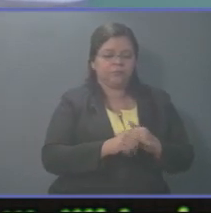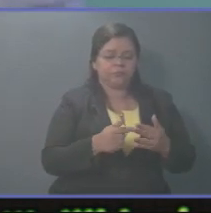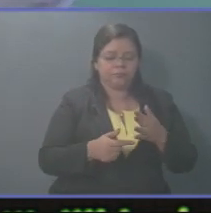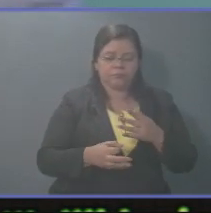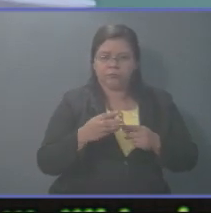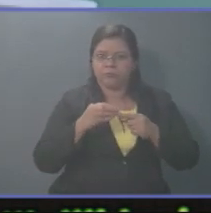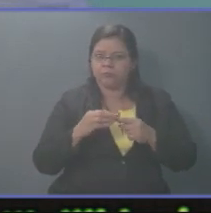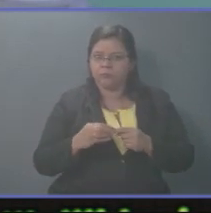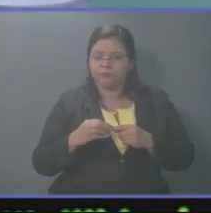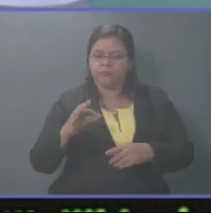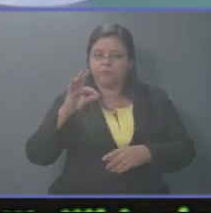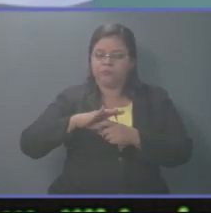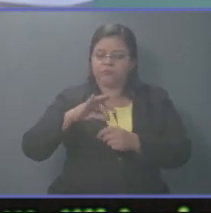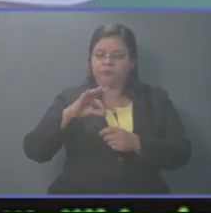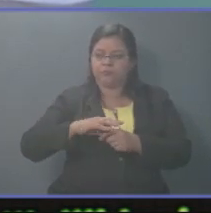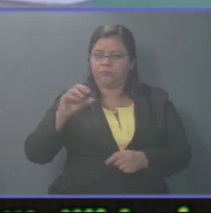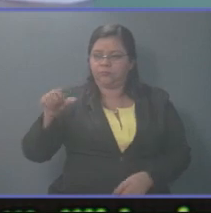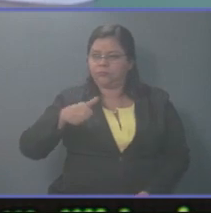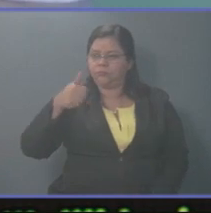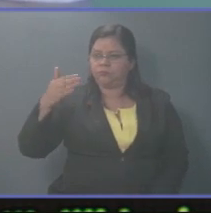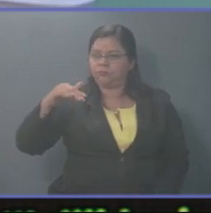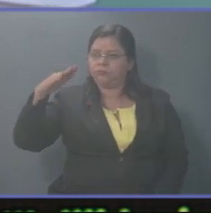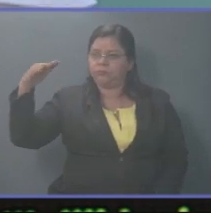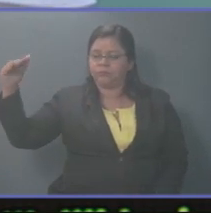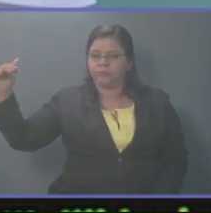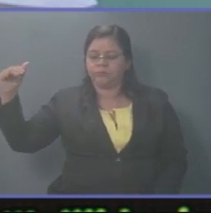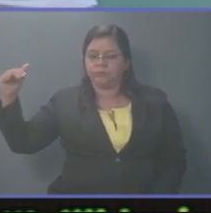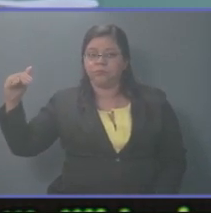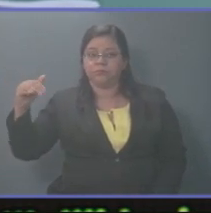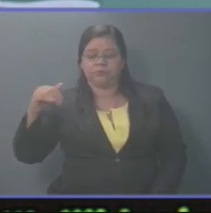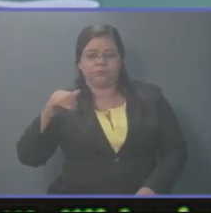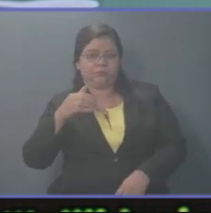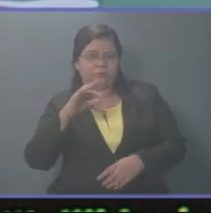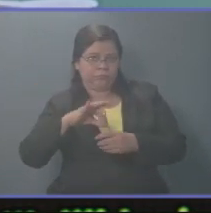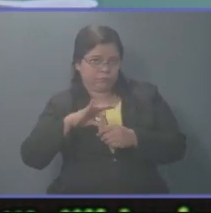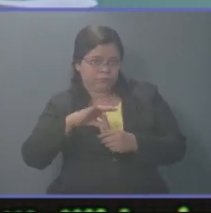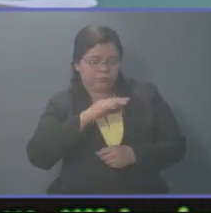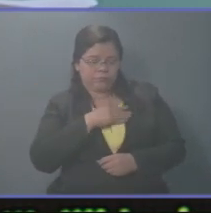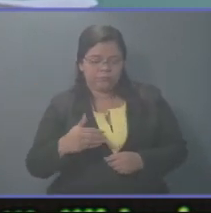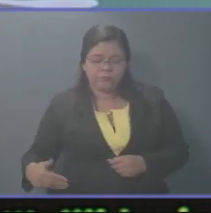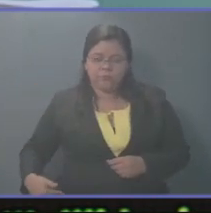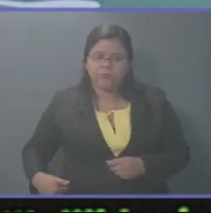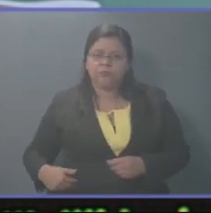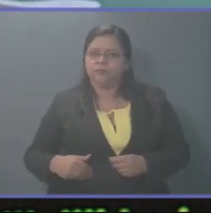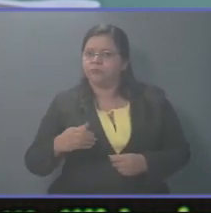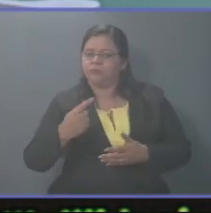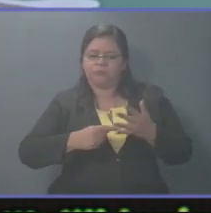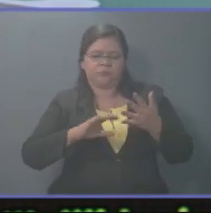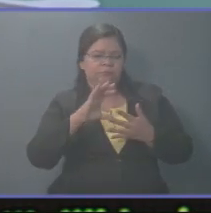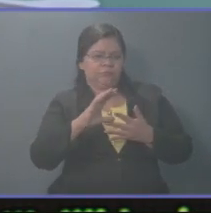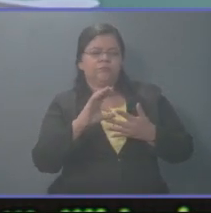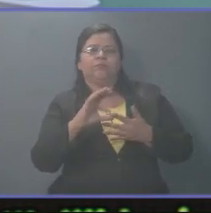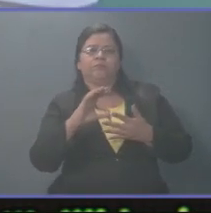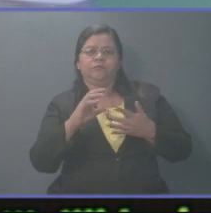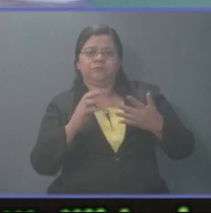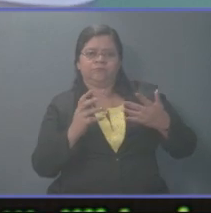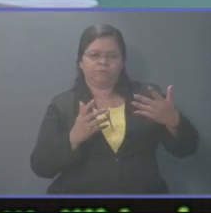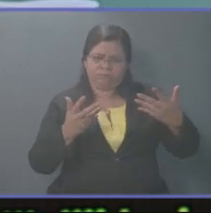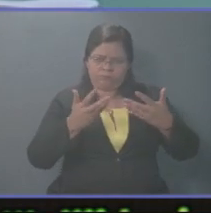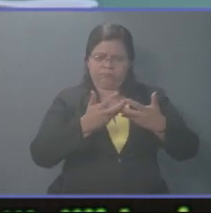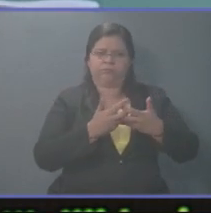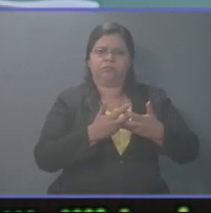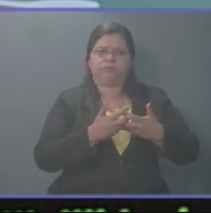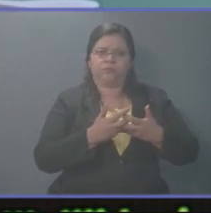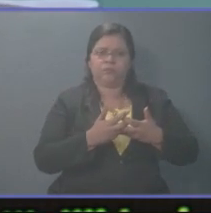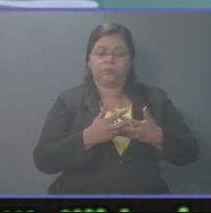para el ejercicio del voto desde el exterior en las elecciones presidenciales, no es inconstitucional como lo sostiene el presidente